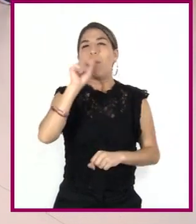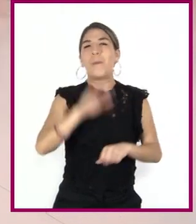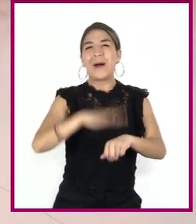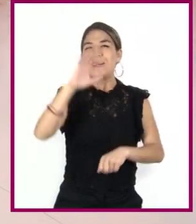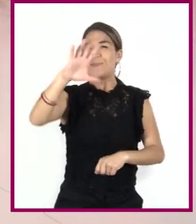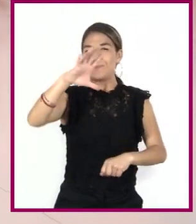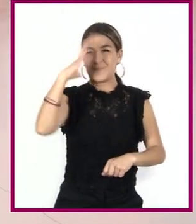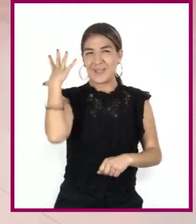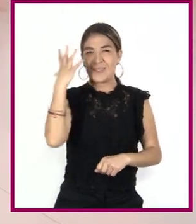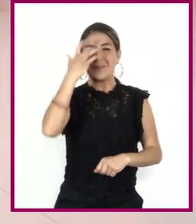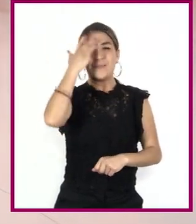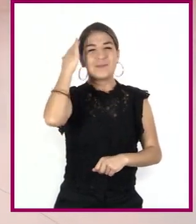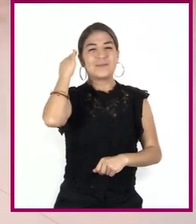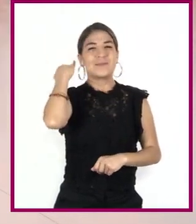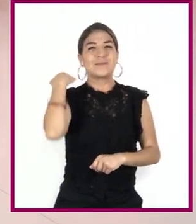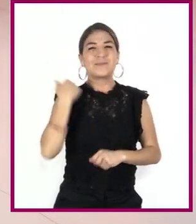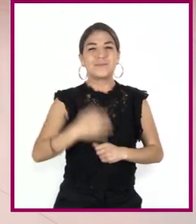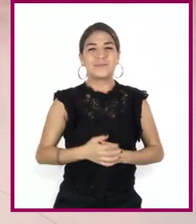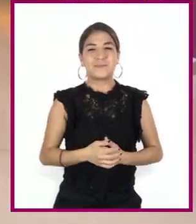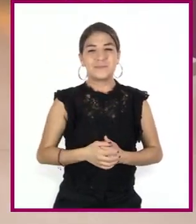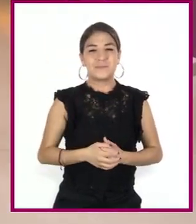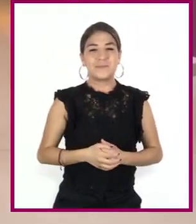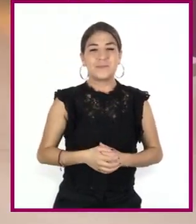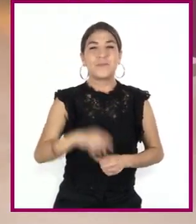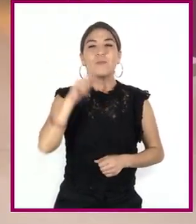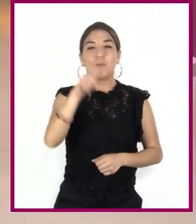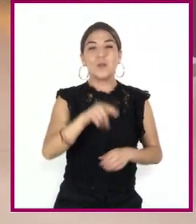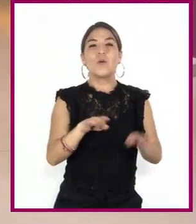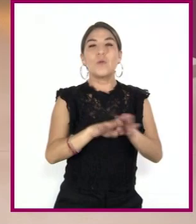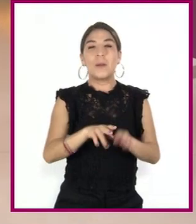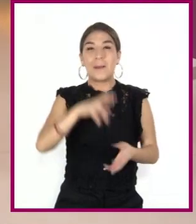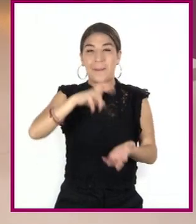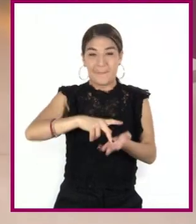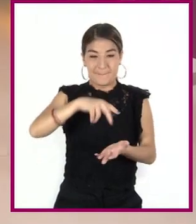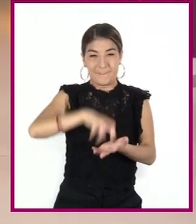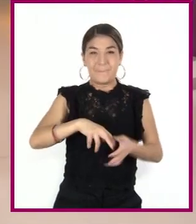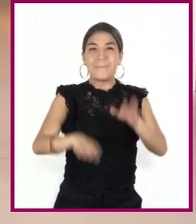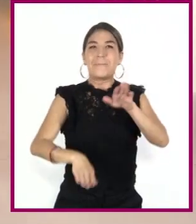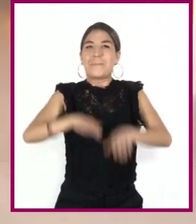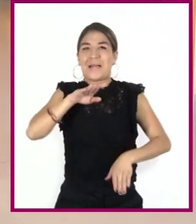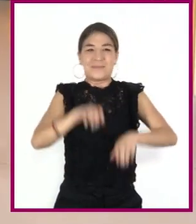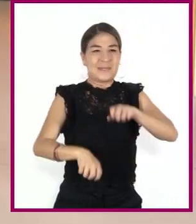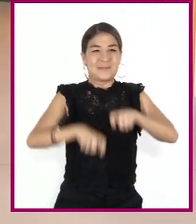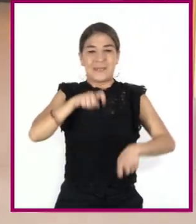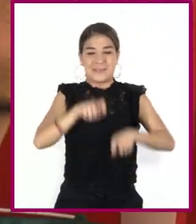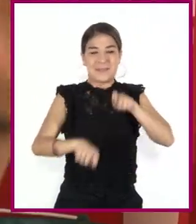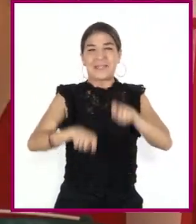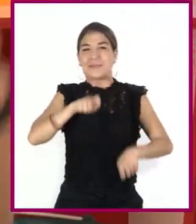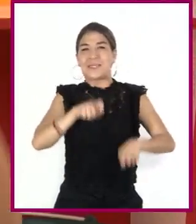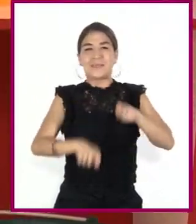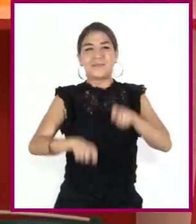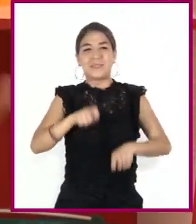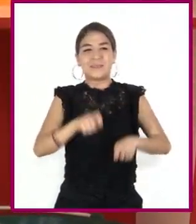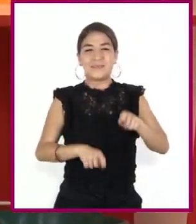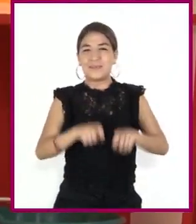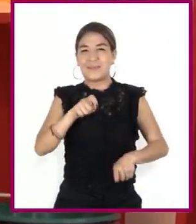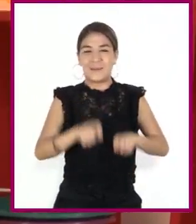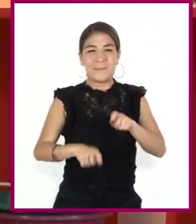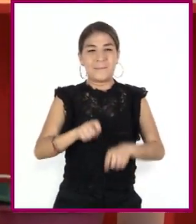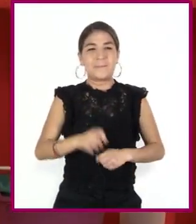velocidad. ¿Y tratar de que mi rodilla llegue más arriba? Exactamente, tratar de que la rodilla tenga